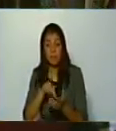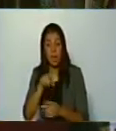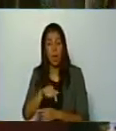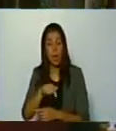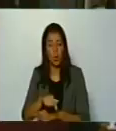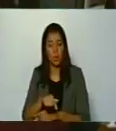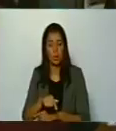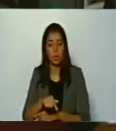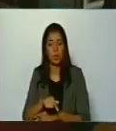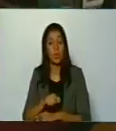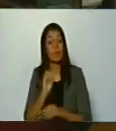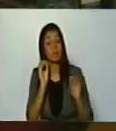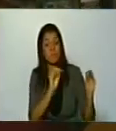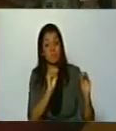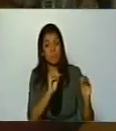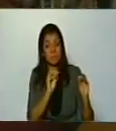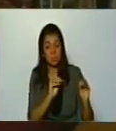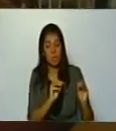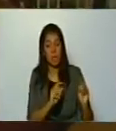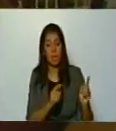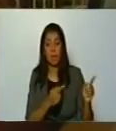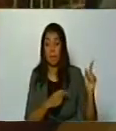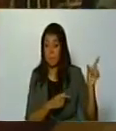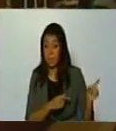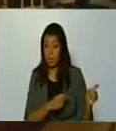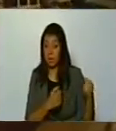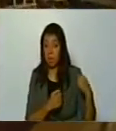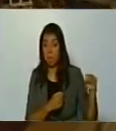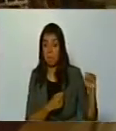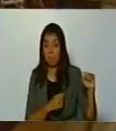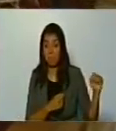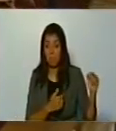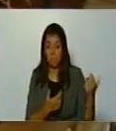porque lo citaron a esta comparecencia.